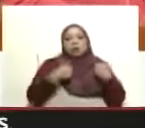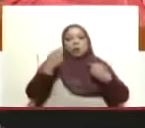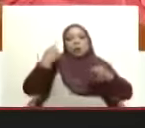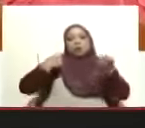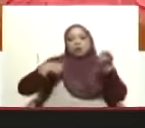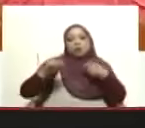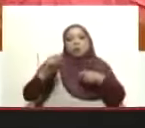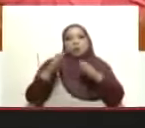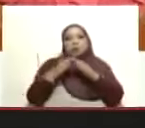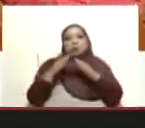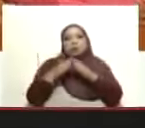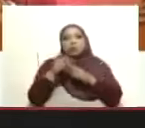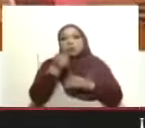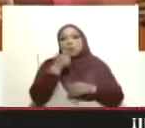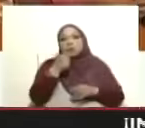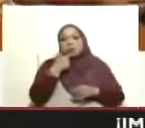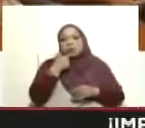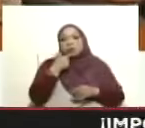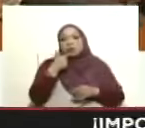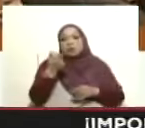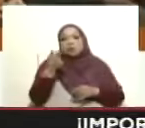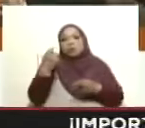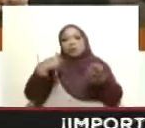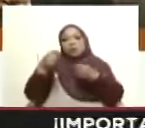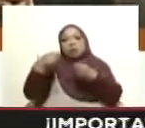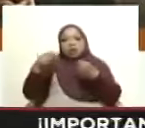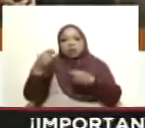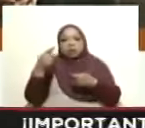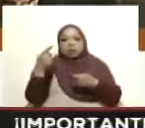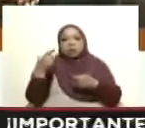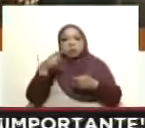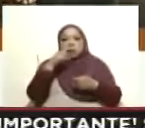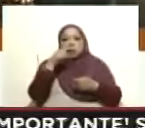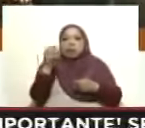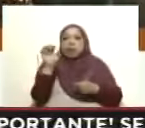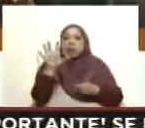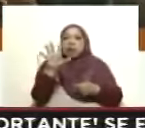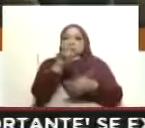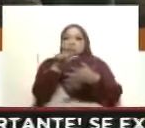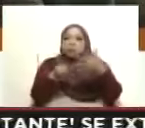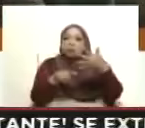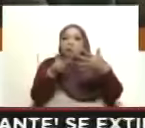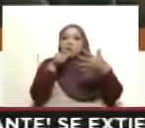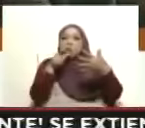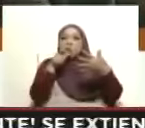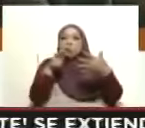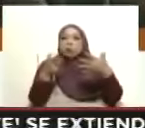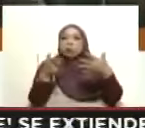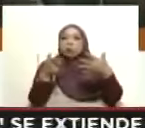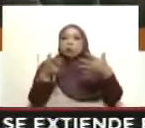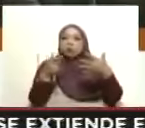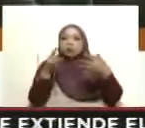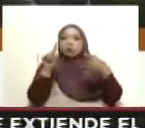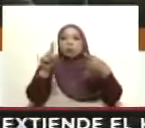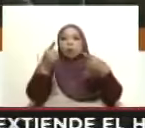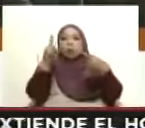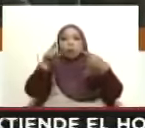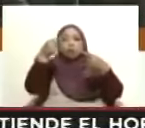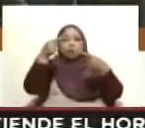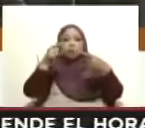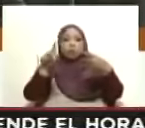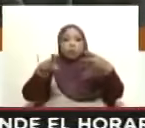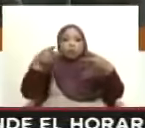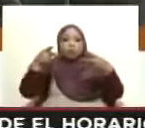a Génesis le dijeron Mire qué menud de restaurant es ese que estás repartiendo tú allí el menú de las cinco preguntas para el referendo consultivo pregunta uno y por ahí se metió